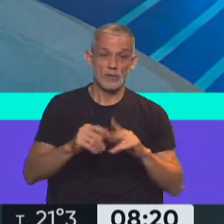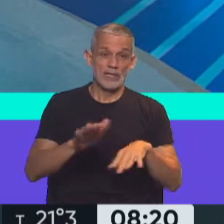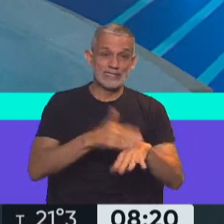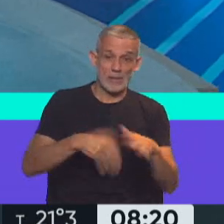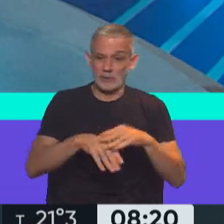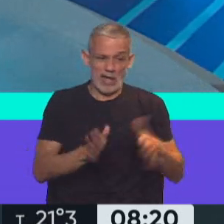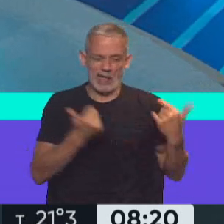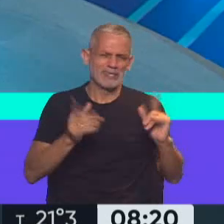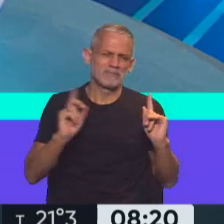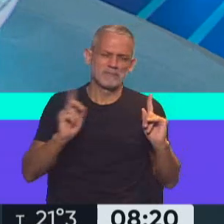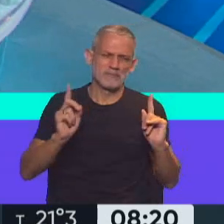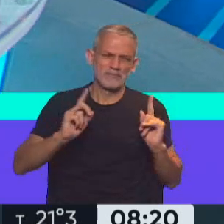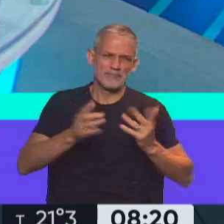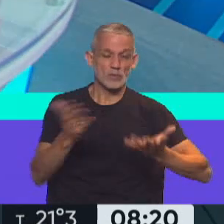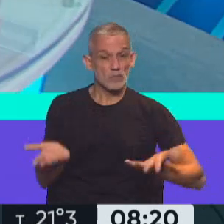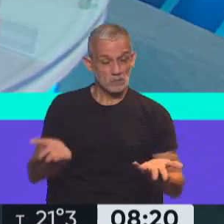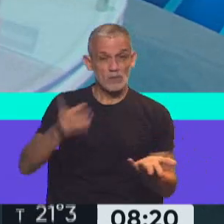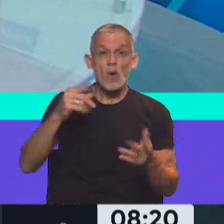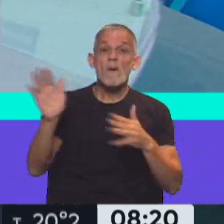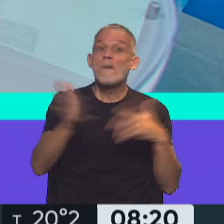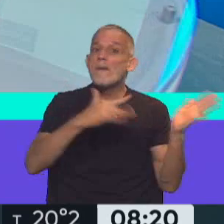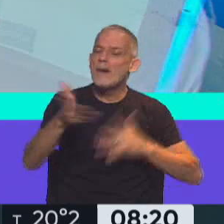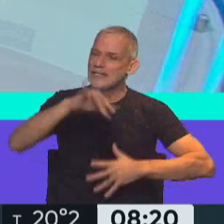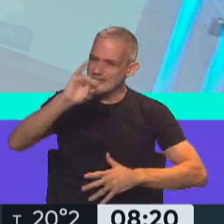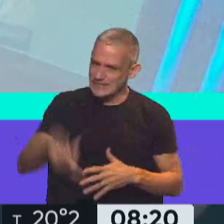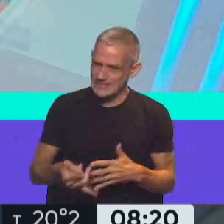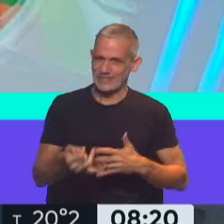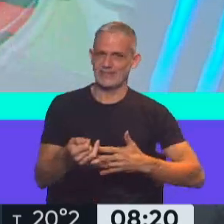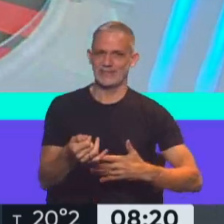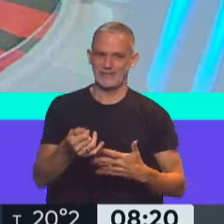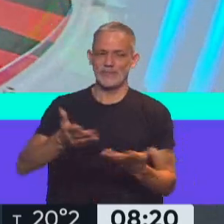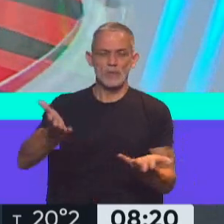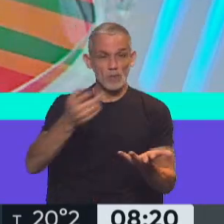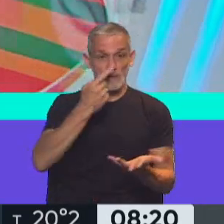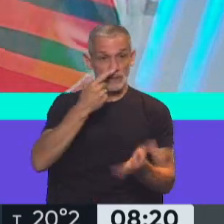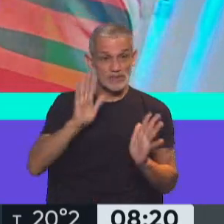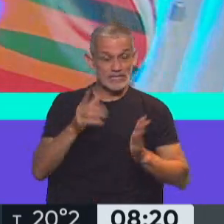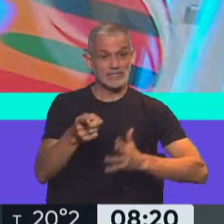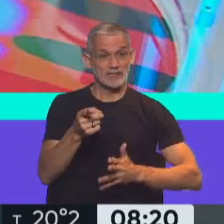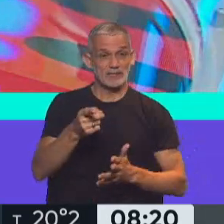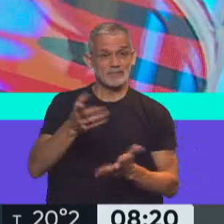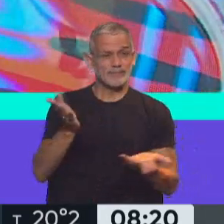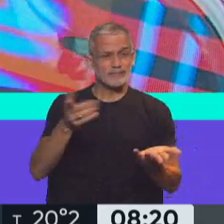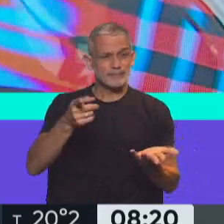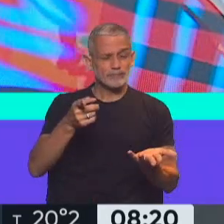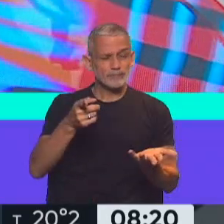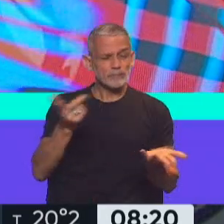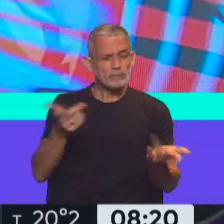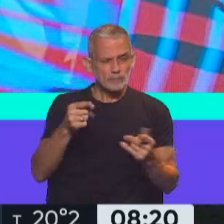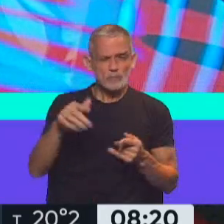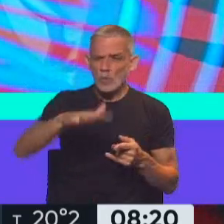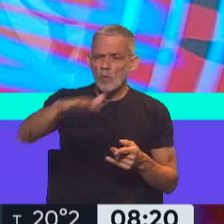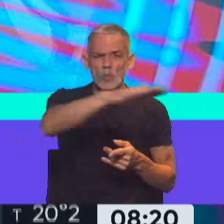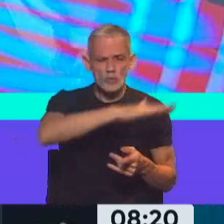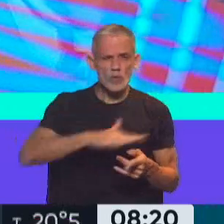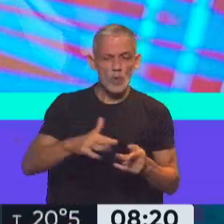cuando entramos a casa. Es Tenemos que interesantísimo. Claro. ventilar los ambientes. Yo no Es me interesantísimo puedo porque en sacarlo. muchos lugares, y esto bueno también forma